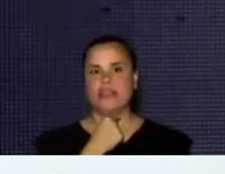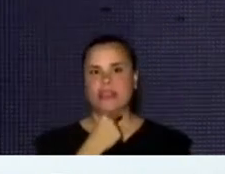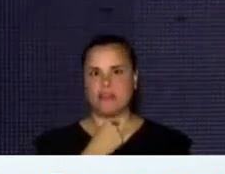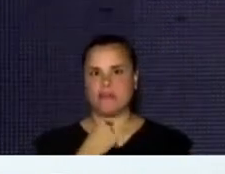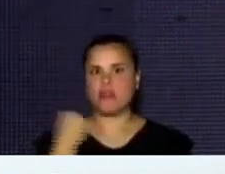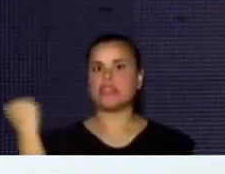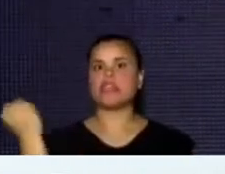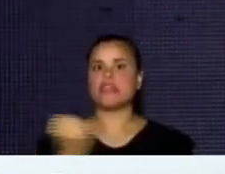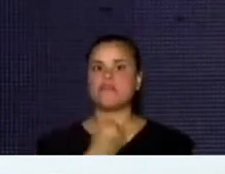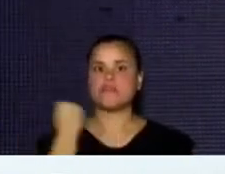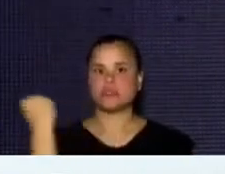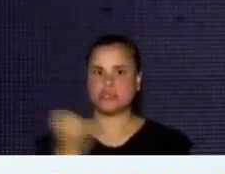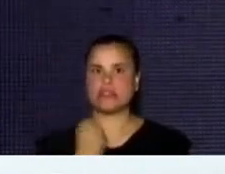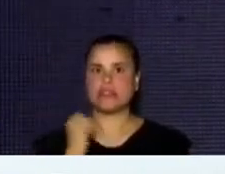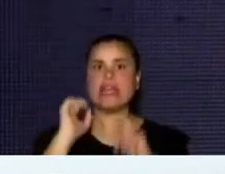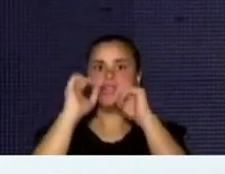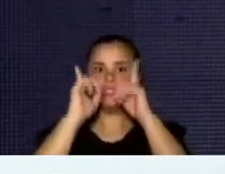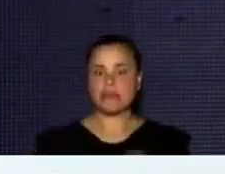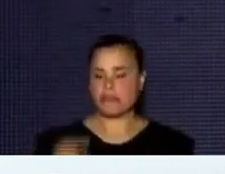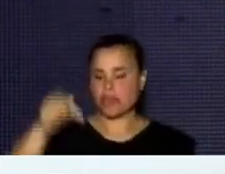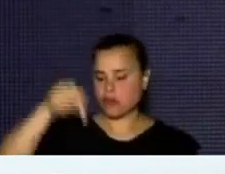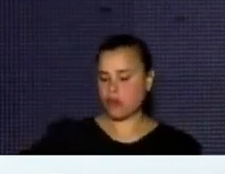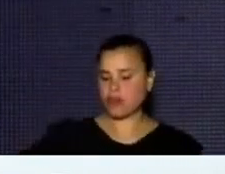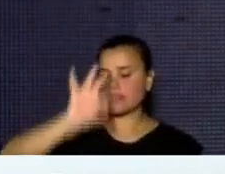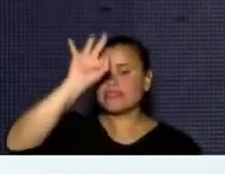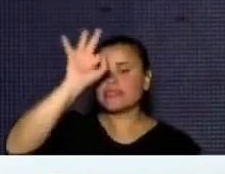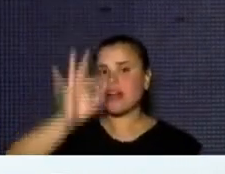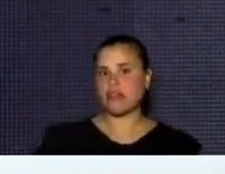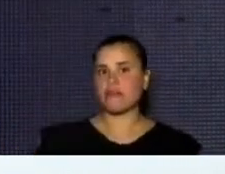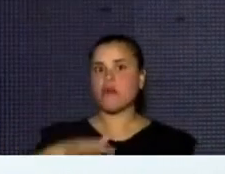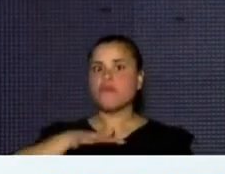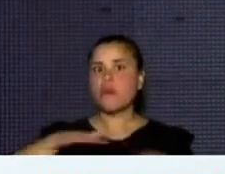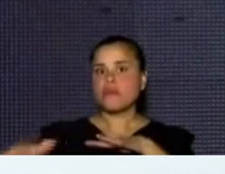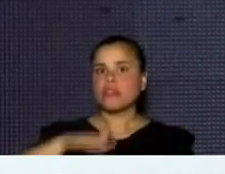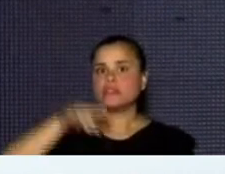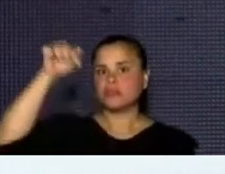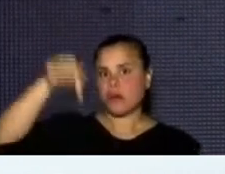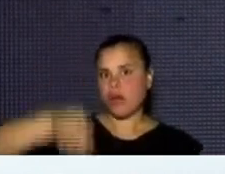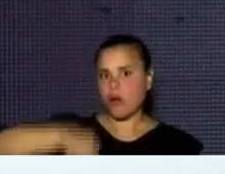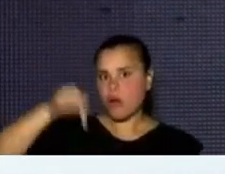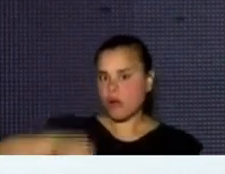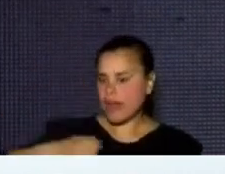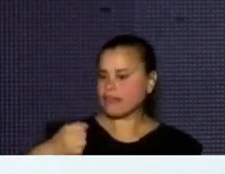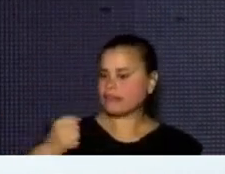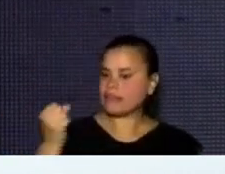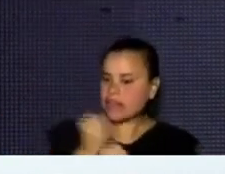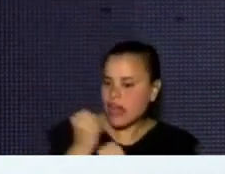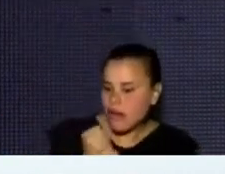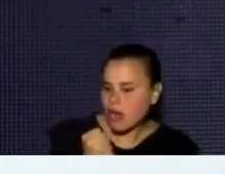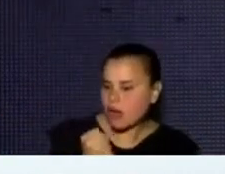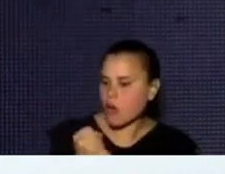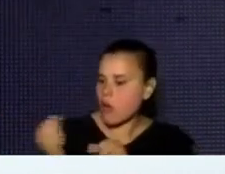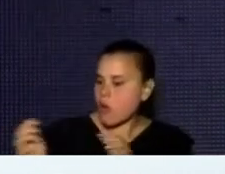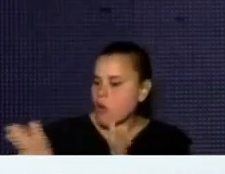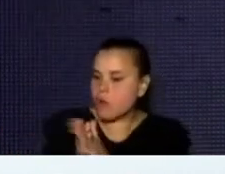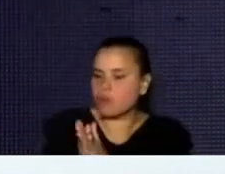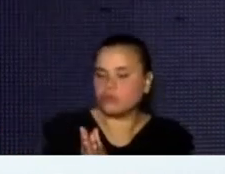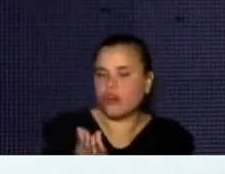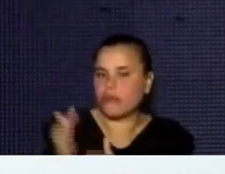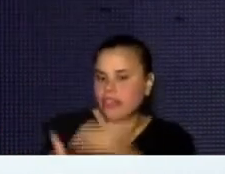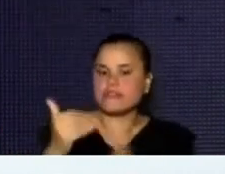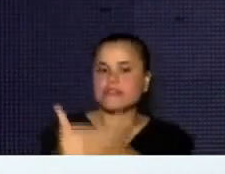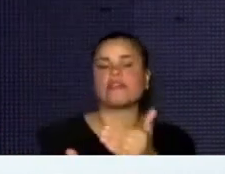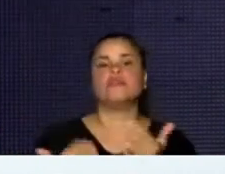que el radicalismo debe estar repensando la situación de